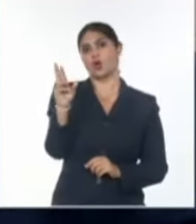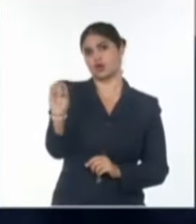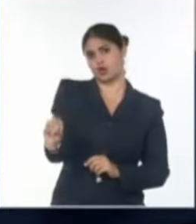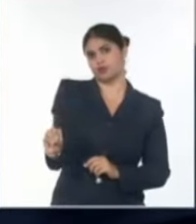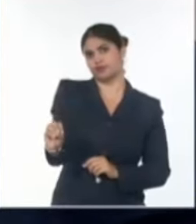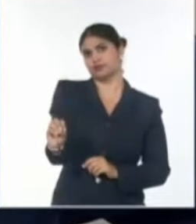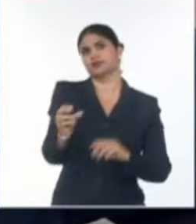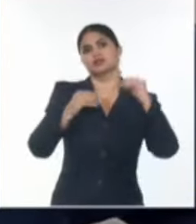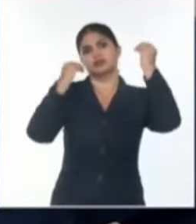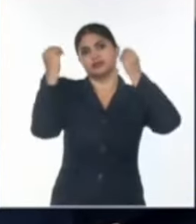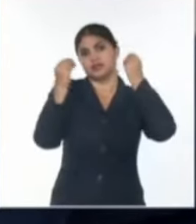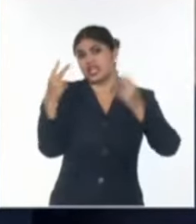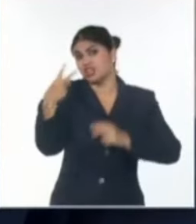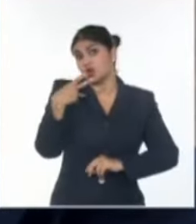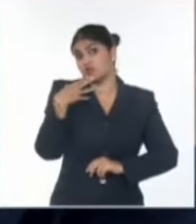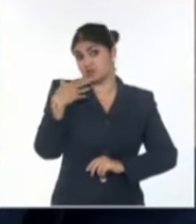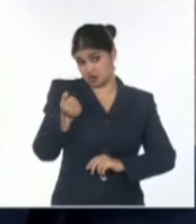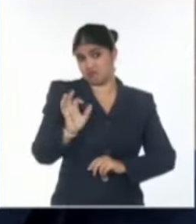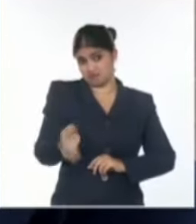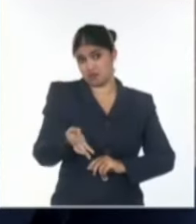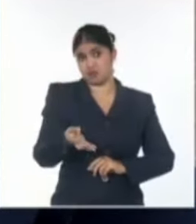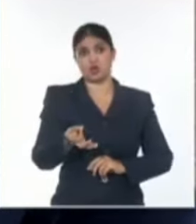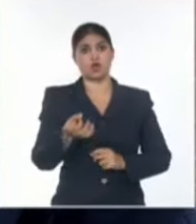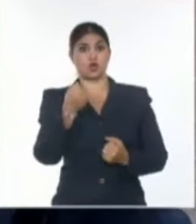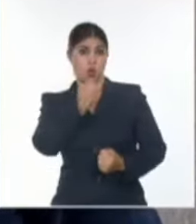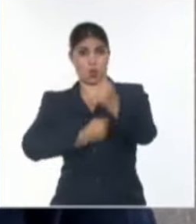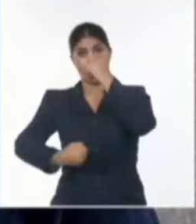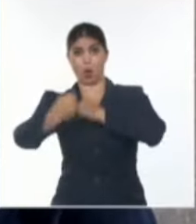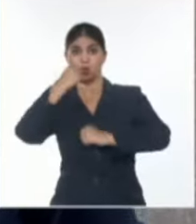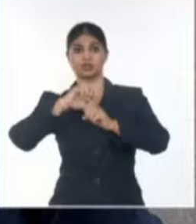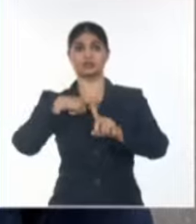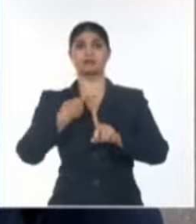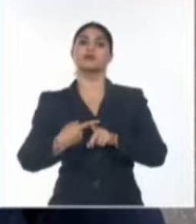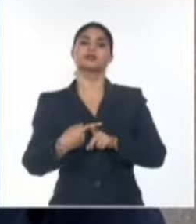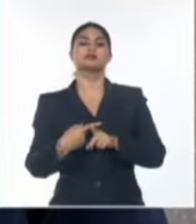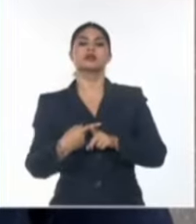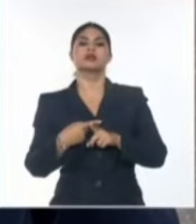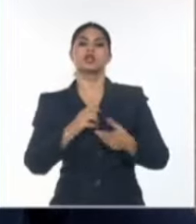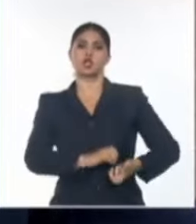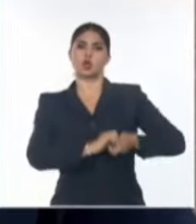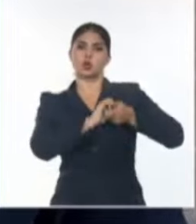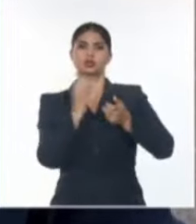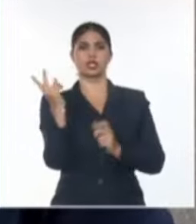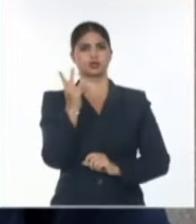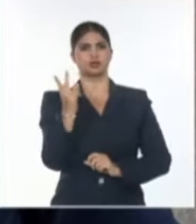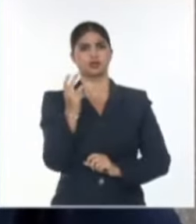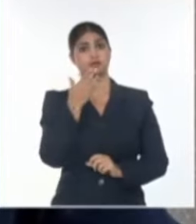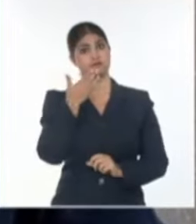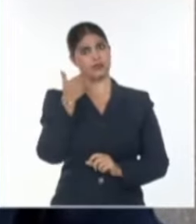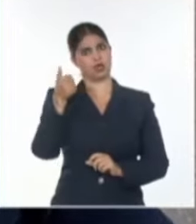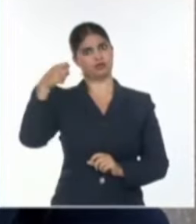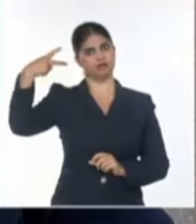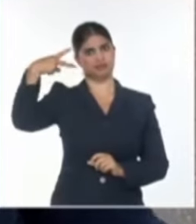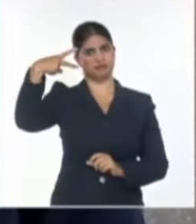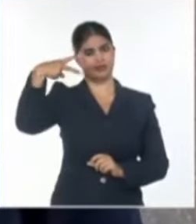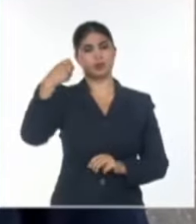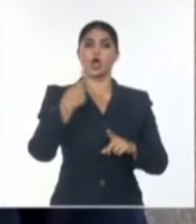boxeo, quizás le llanes con el atletismo, cuando sacas más o menos igual las posibilidades que puede haber en uno que otro